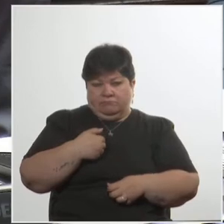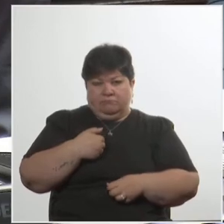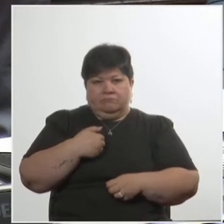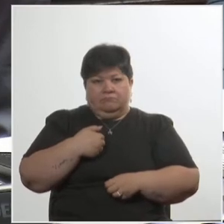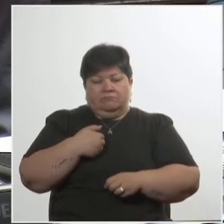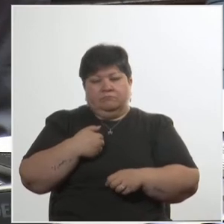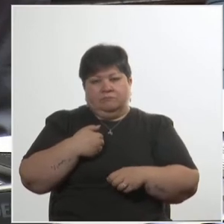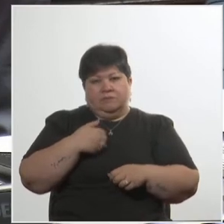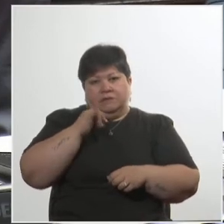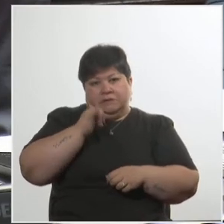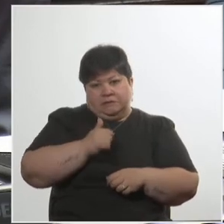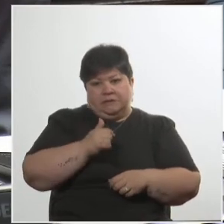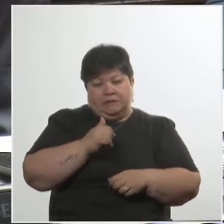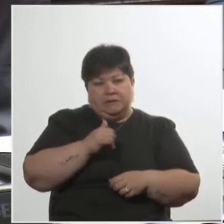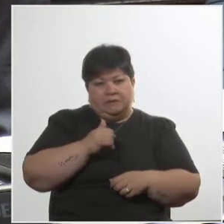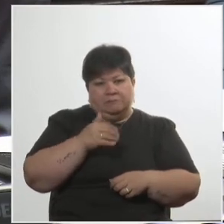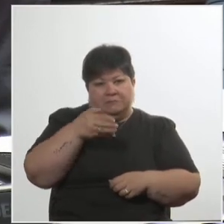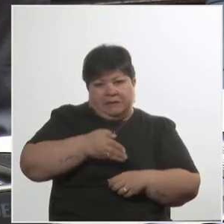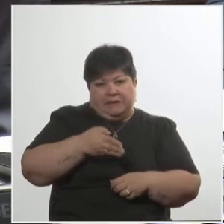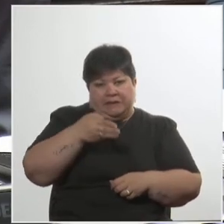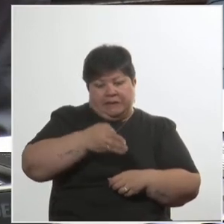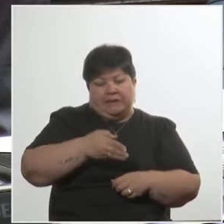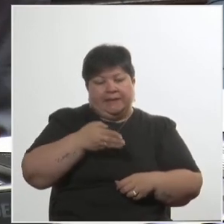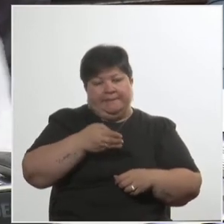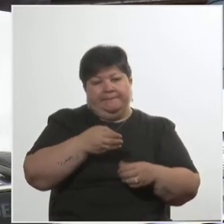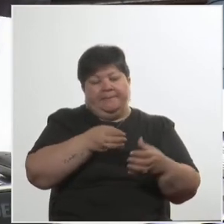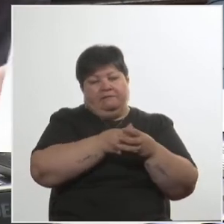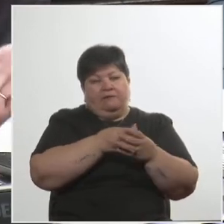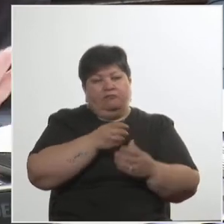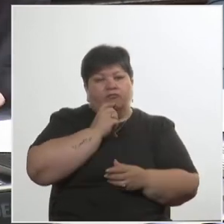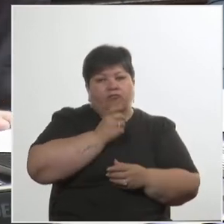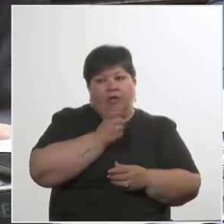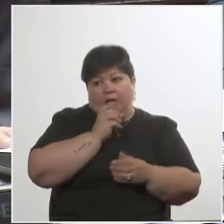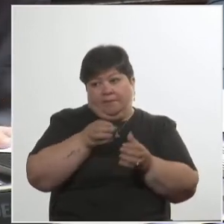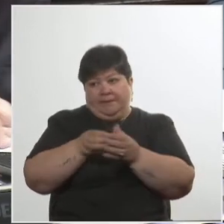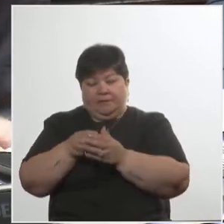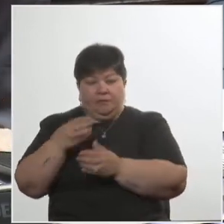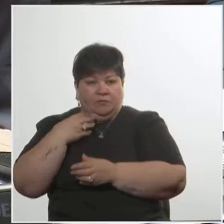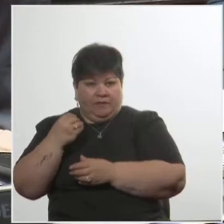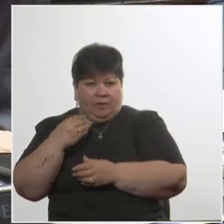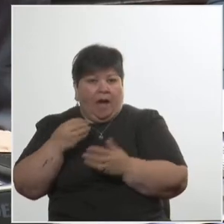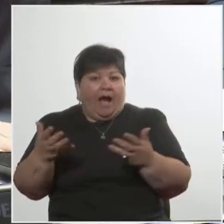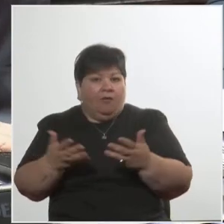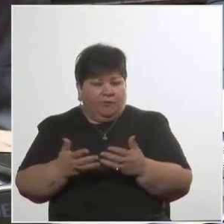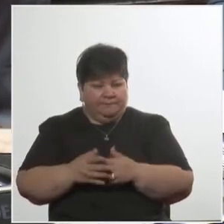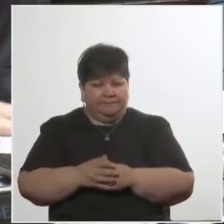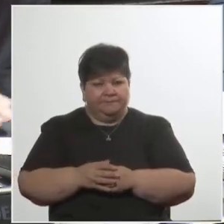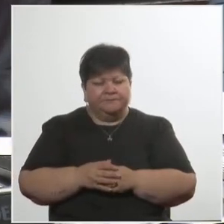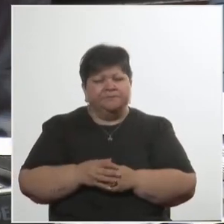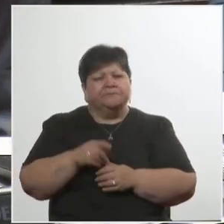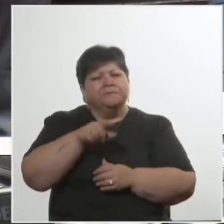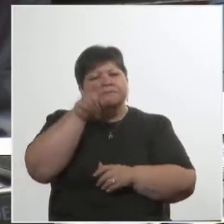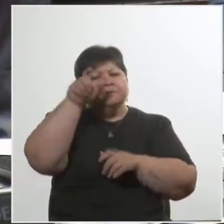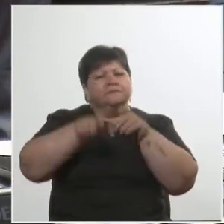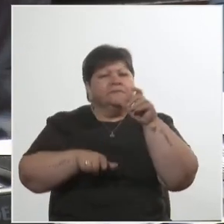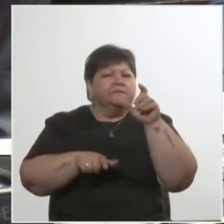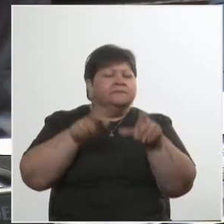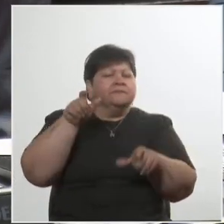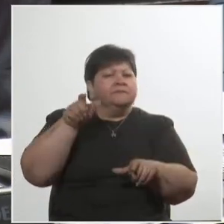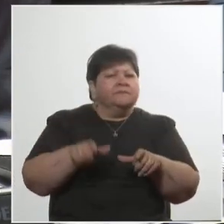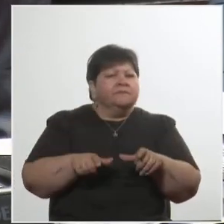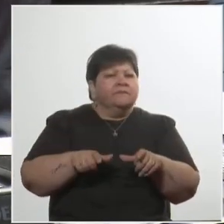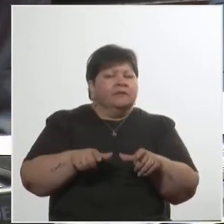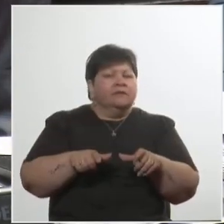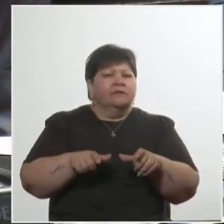en el partido nacional y en el partido Colorado estas personas además en general eran personas que